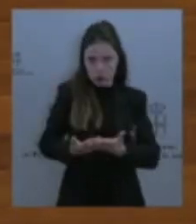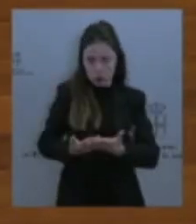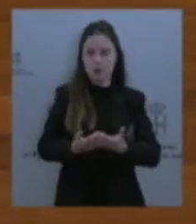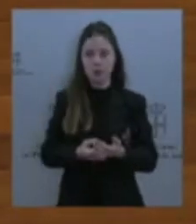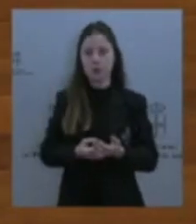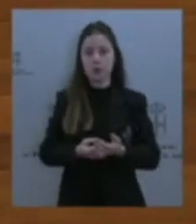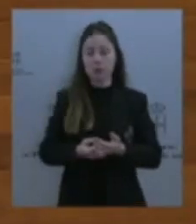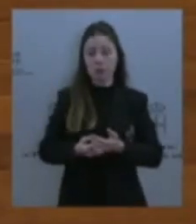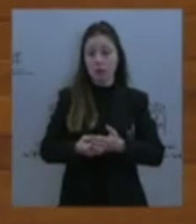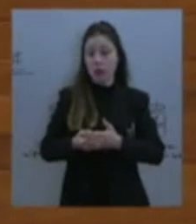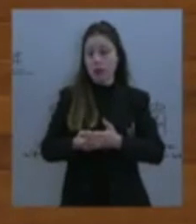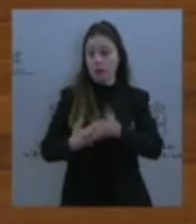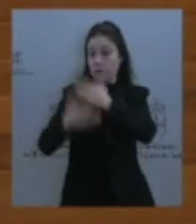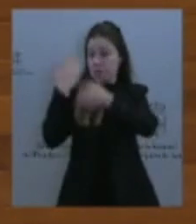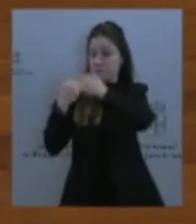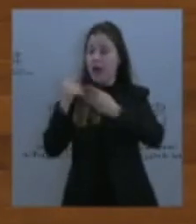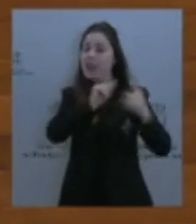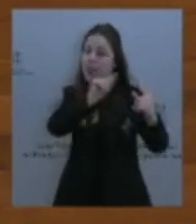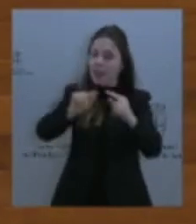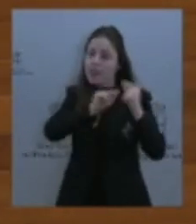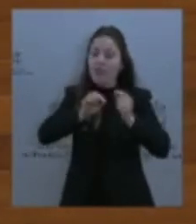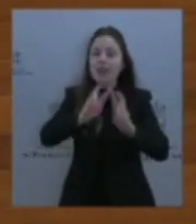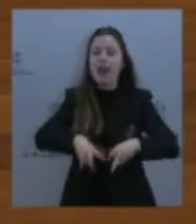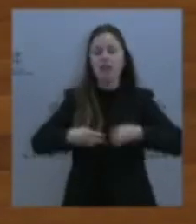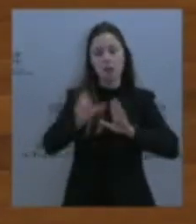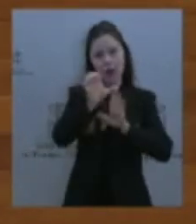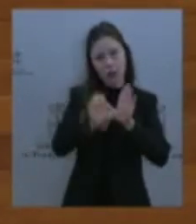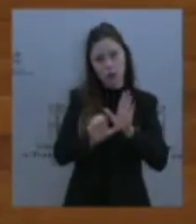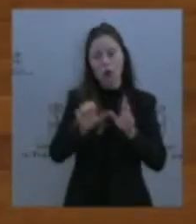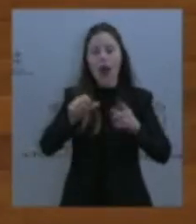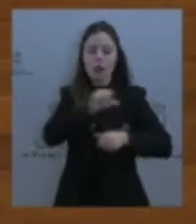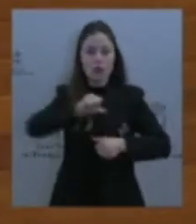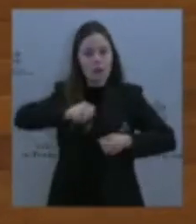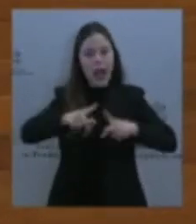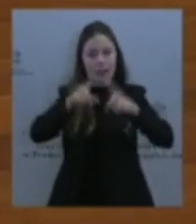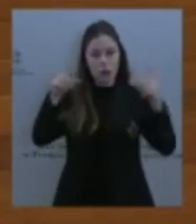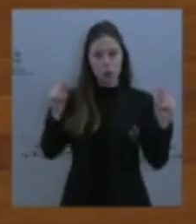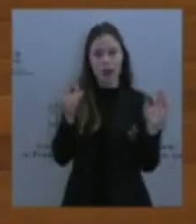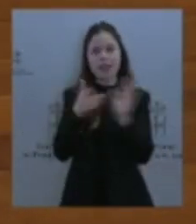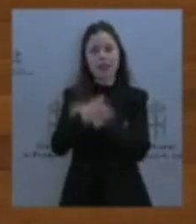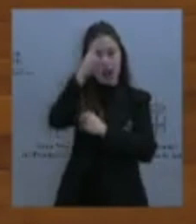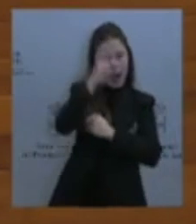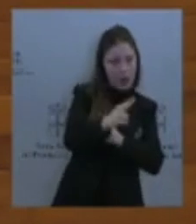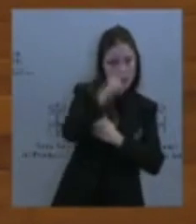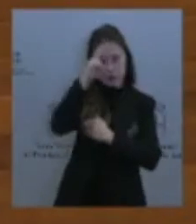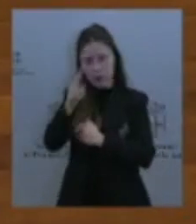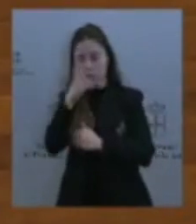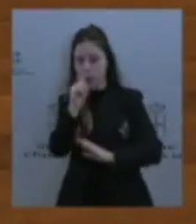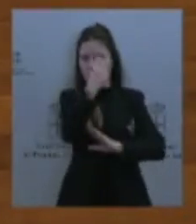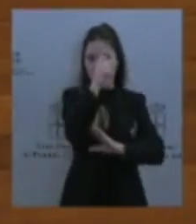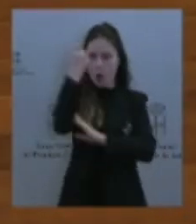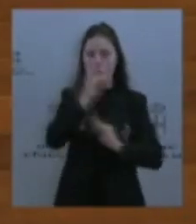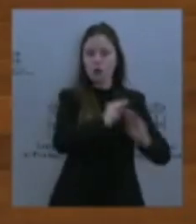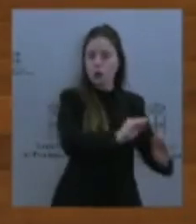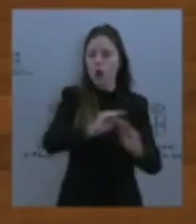de la reforma del Estatuto de Autonomía asturiano conxuga el respeto por los sos logros con la convicción de que la máxima norma